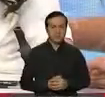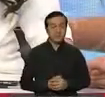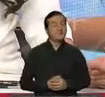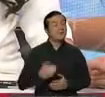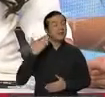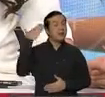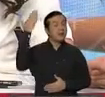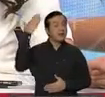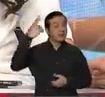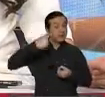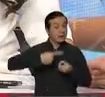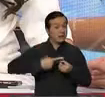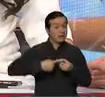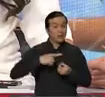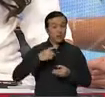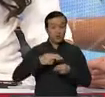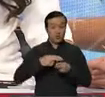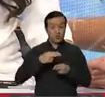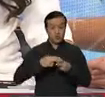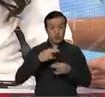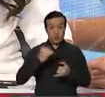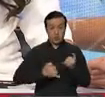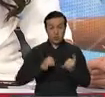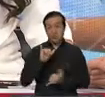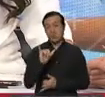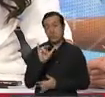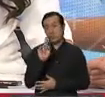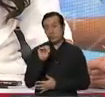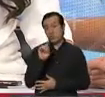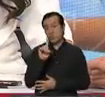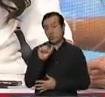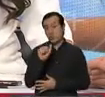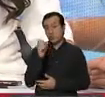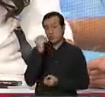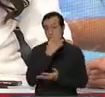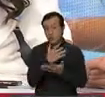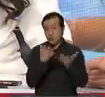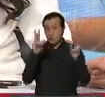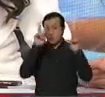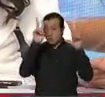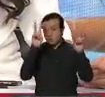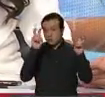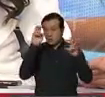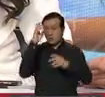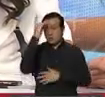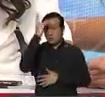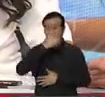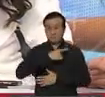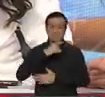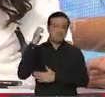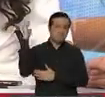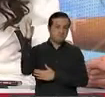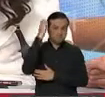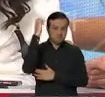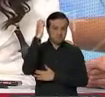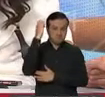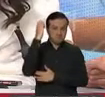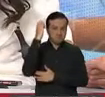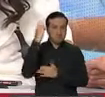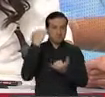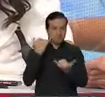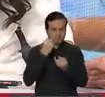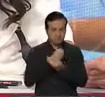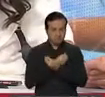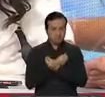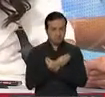El alcalde de Quito, Jorge Yunda, analizó las acciones adoptadas por su administración durante la emergencia sanitaria en el programa Ecuador al Futuro de